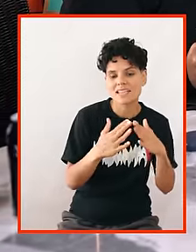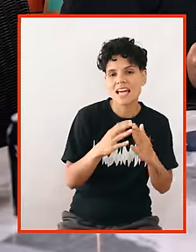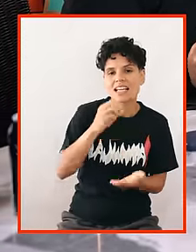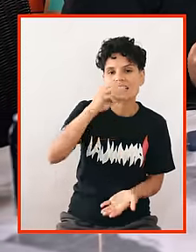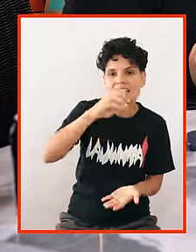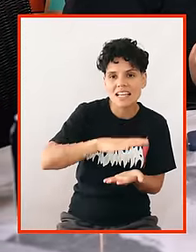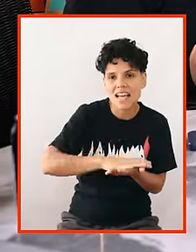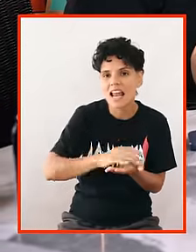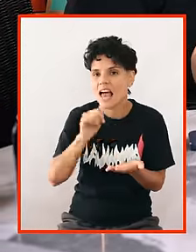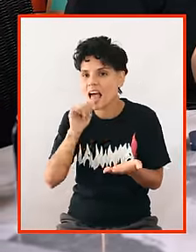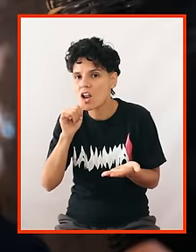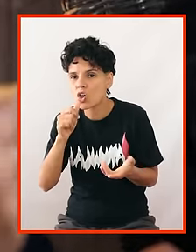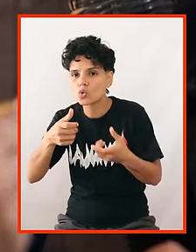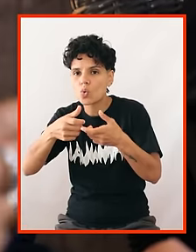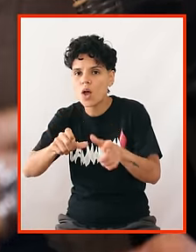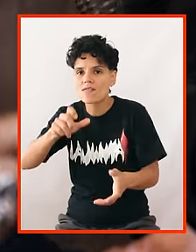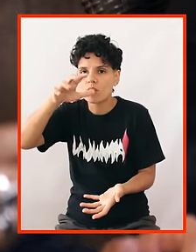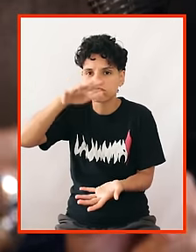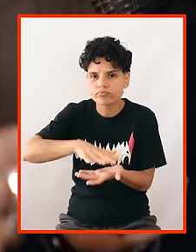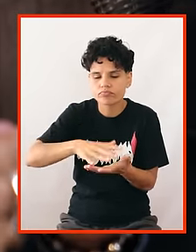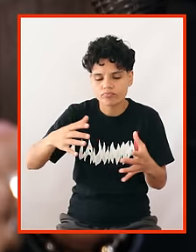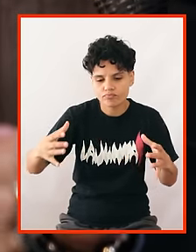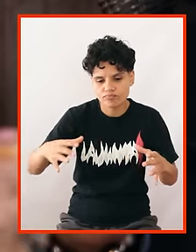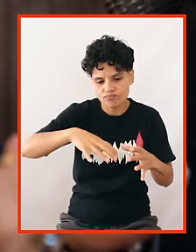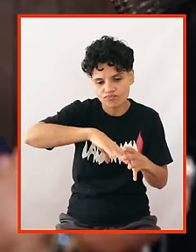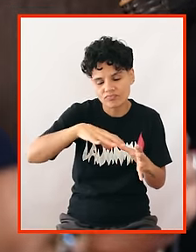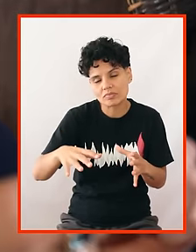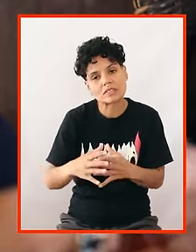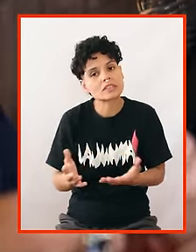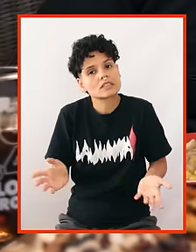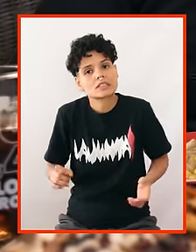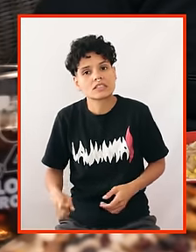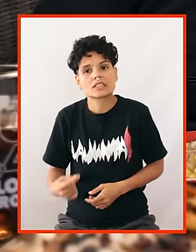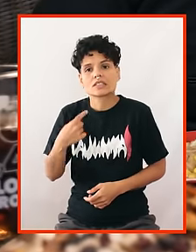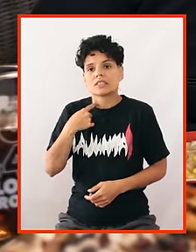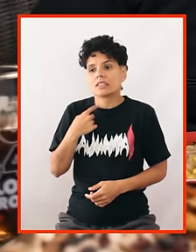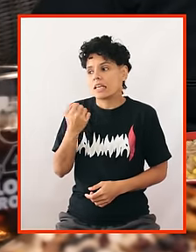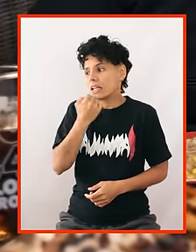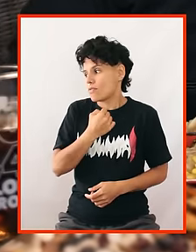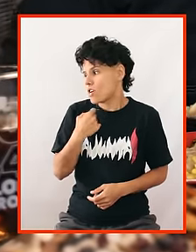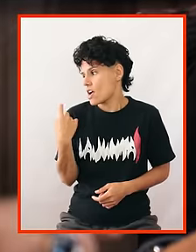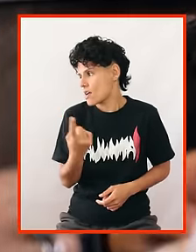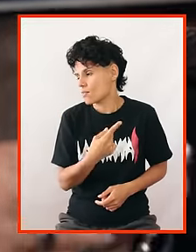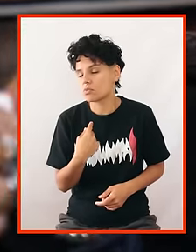casa hacía chalquicán con arroz y con un huevo frito encima. Clásico. Vayamos acá.